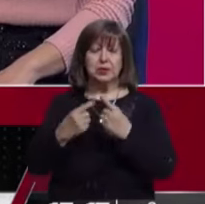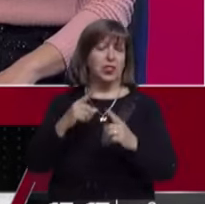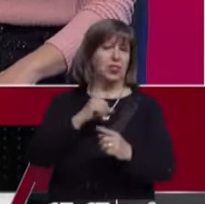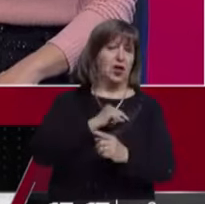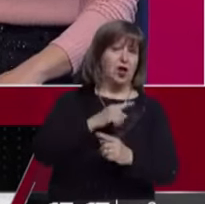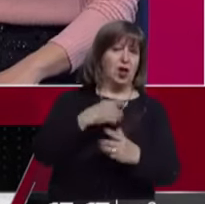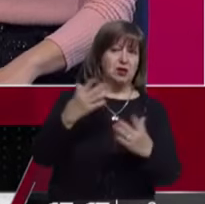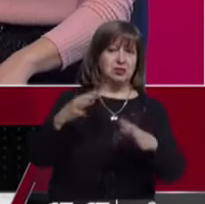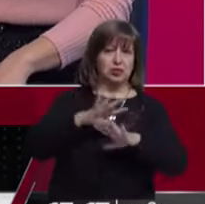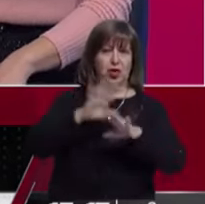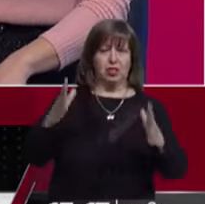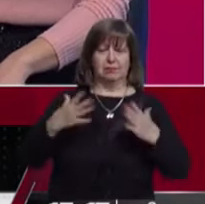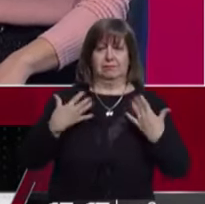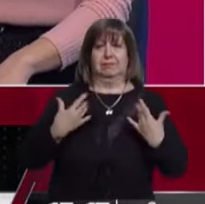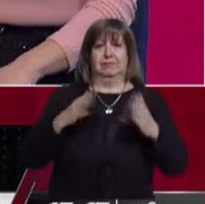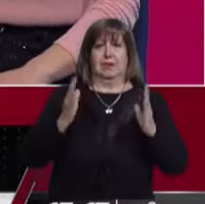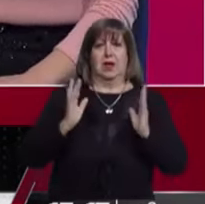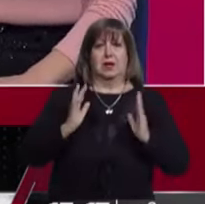Obviamente está